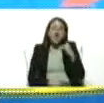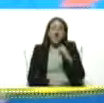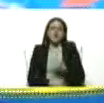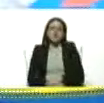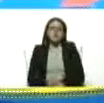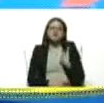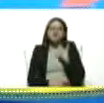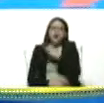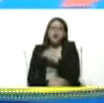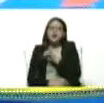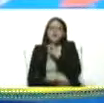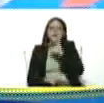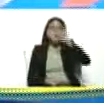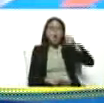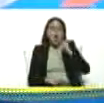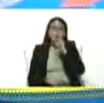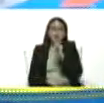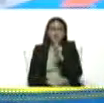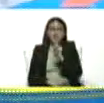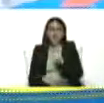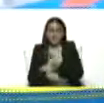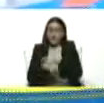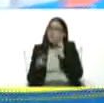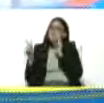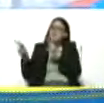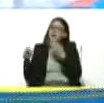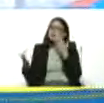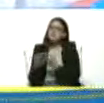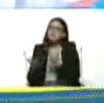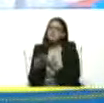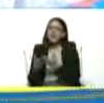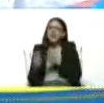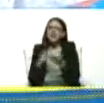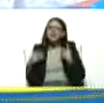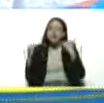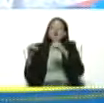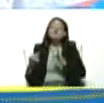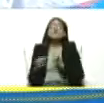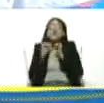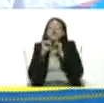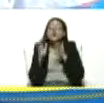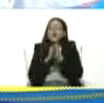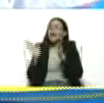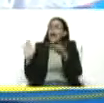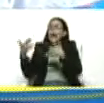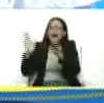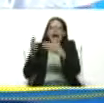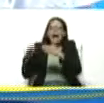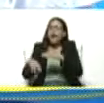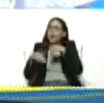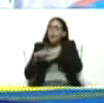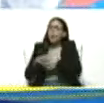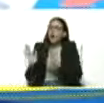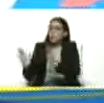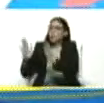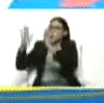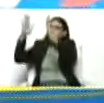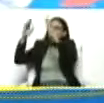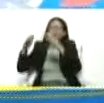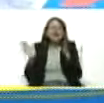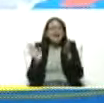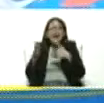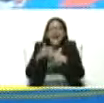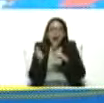guardado cajas enteras de años. Reyes Reyes, tú también debes tener